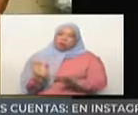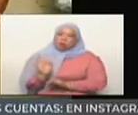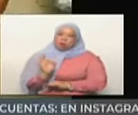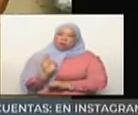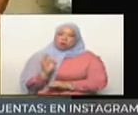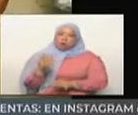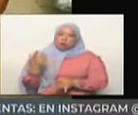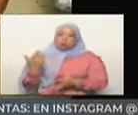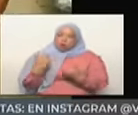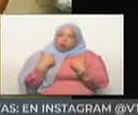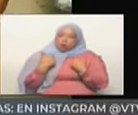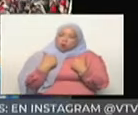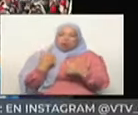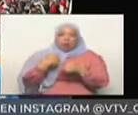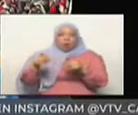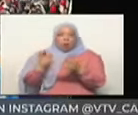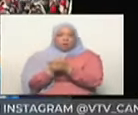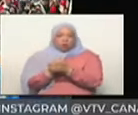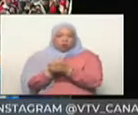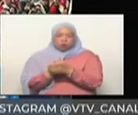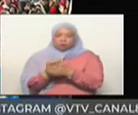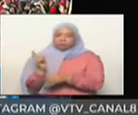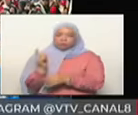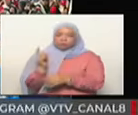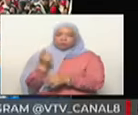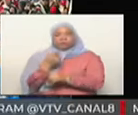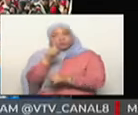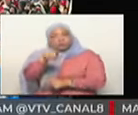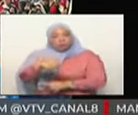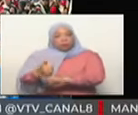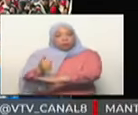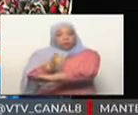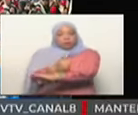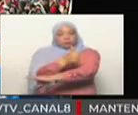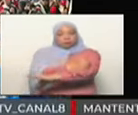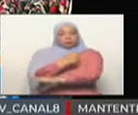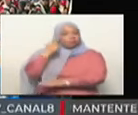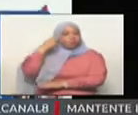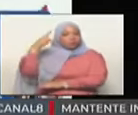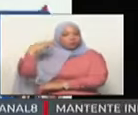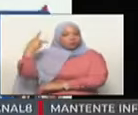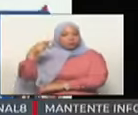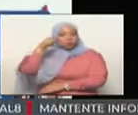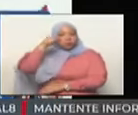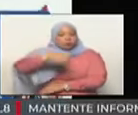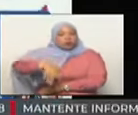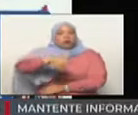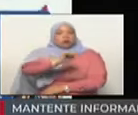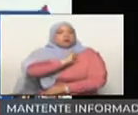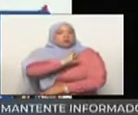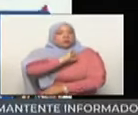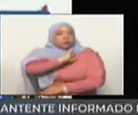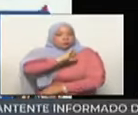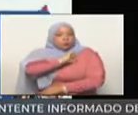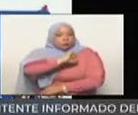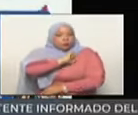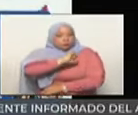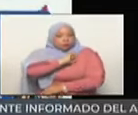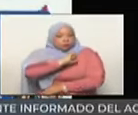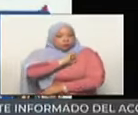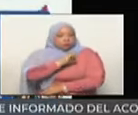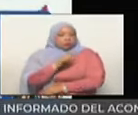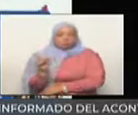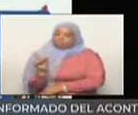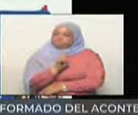hacerme un daño a mí y a otros compañeros, sino también la guerra psicológica, que el pueblo se asustara. Yo dije,